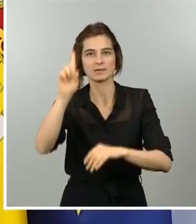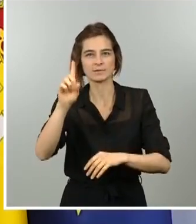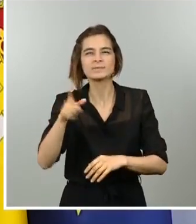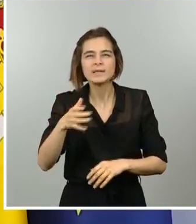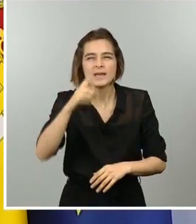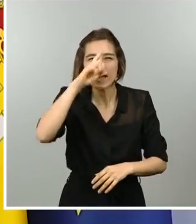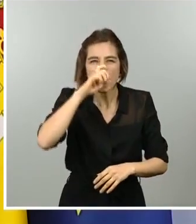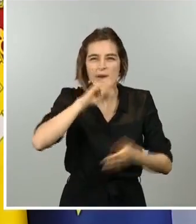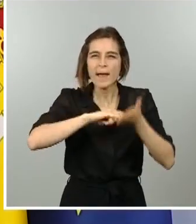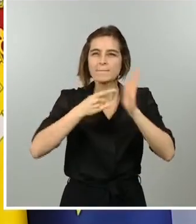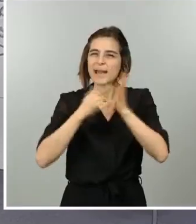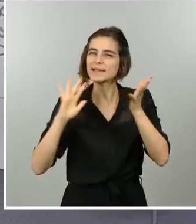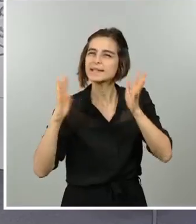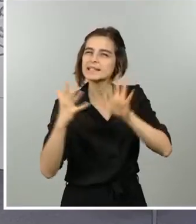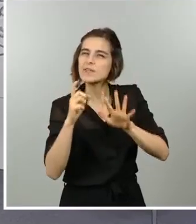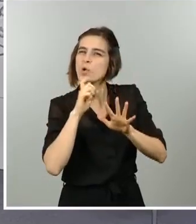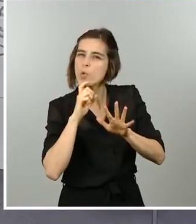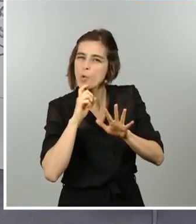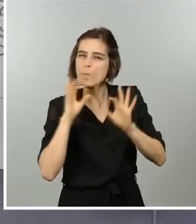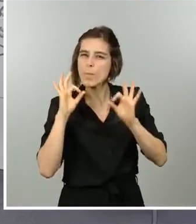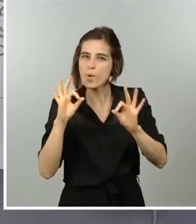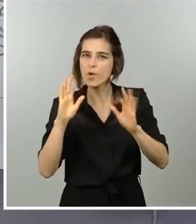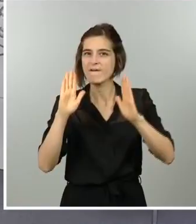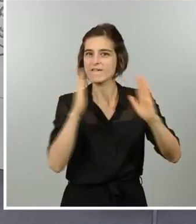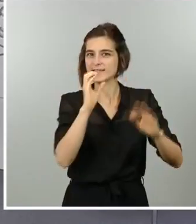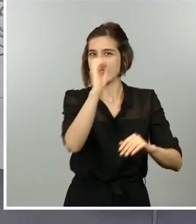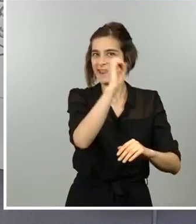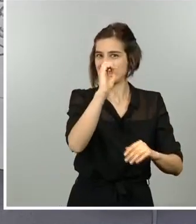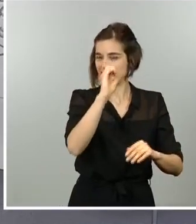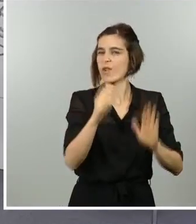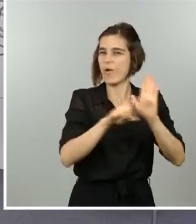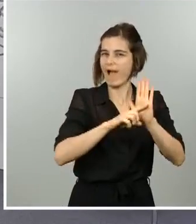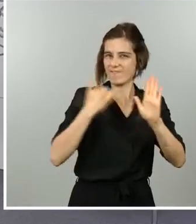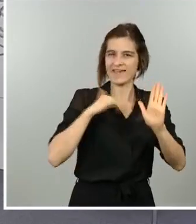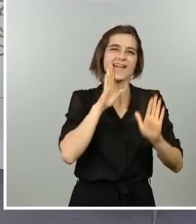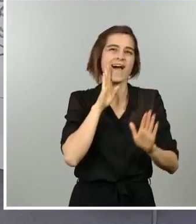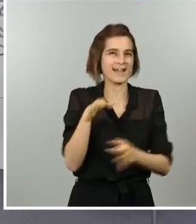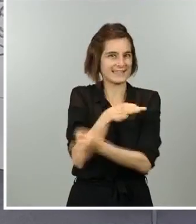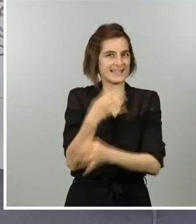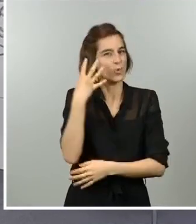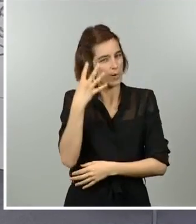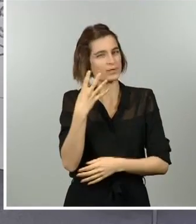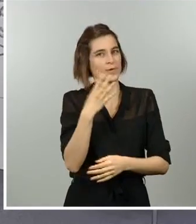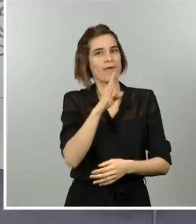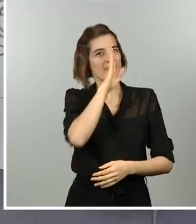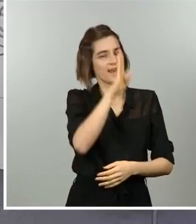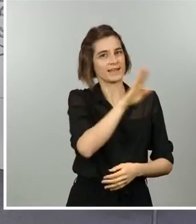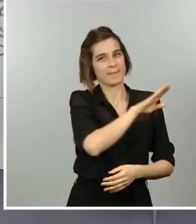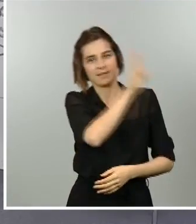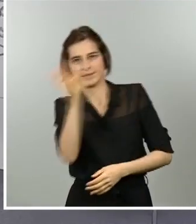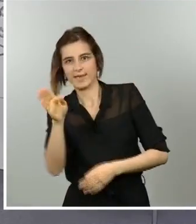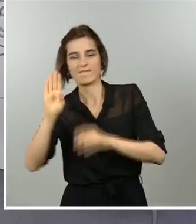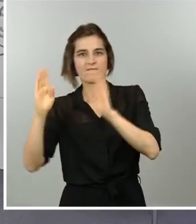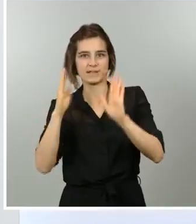normalidad como situación excepcional en la fase 0. Bien, se ha analizado la documentación y la petición que nos ha trasladado las comunidades